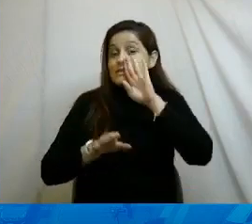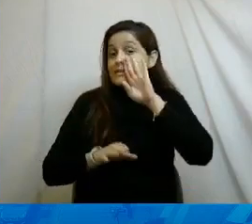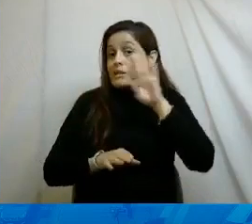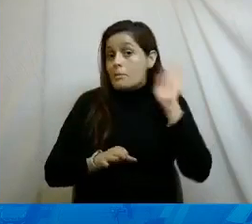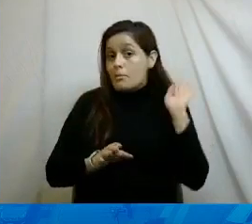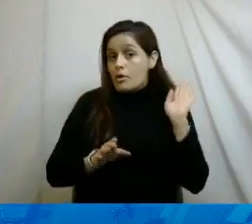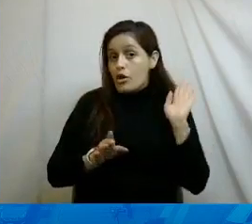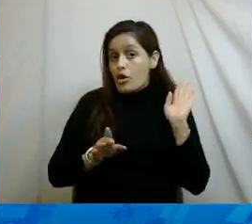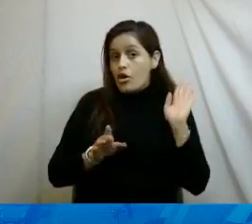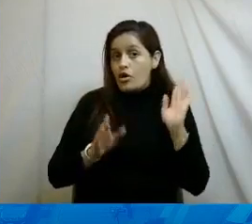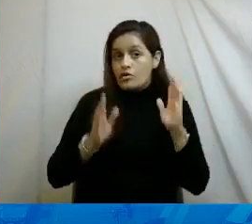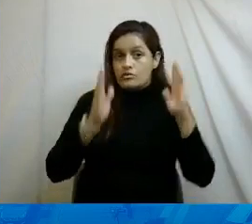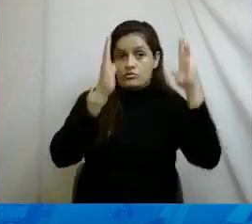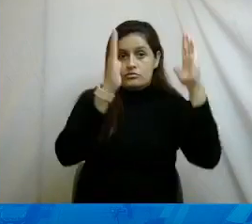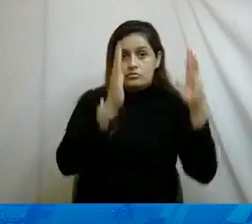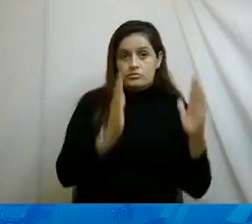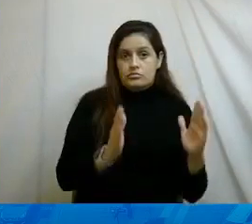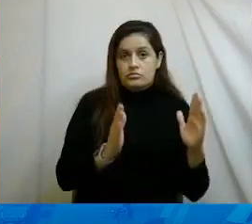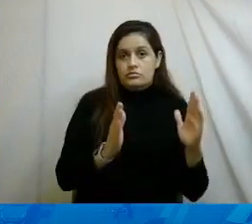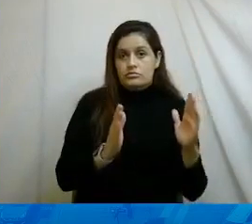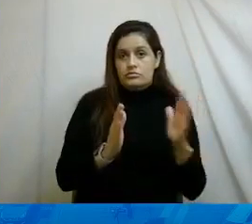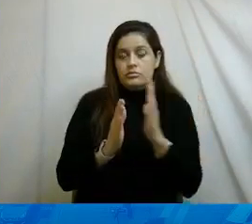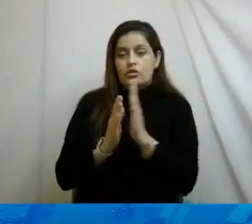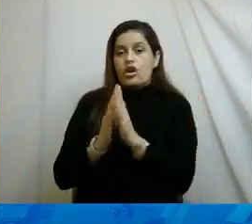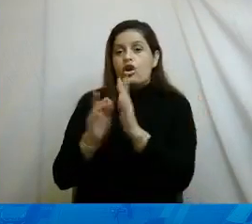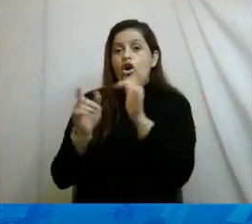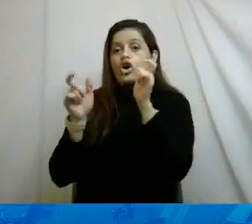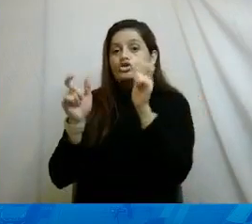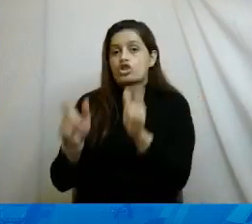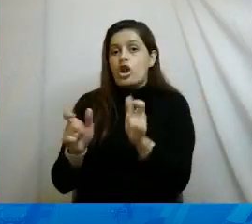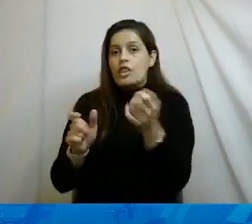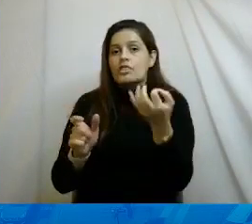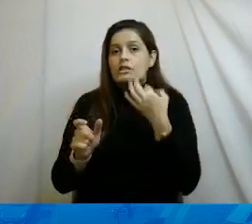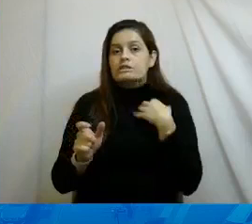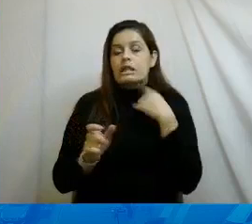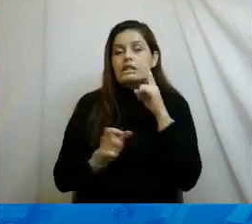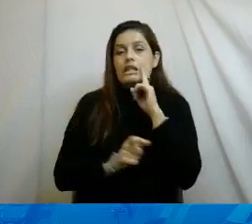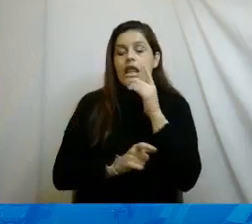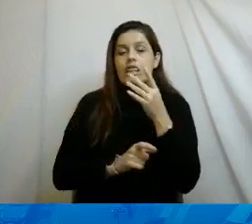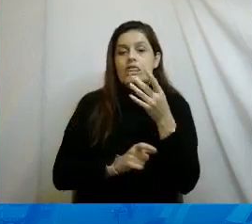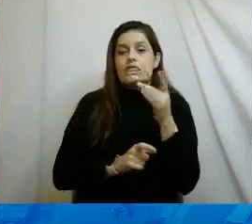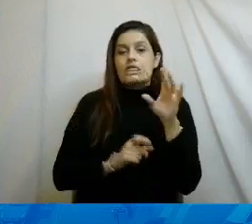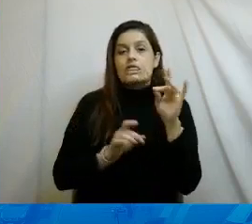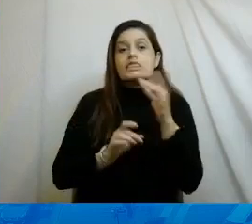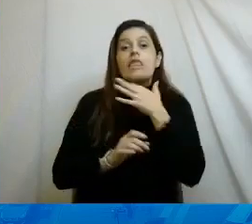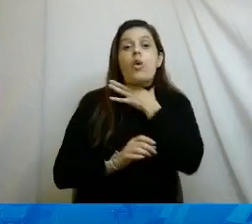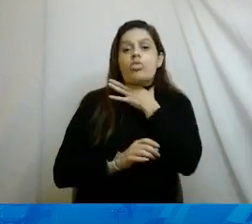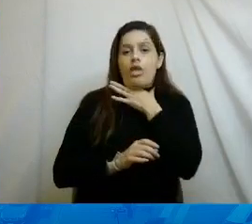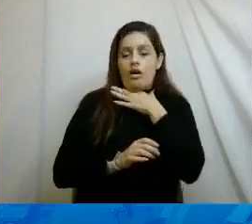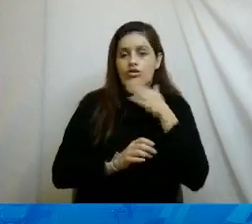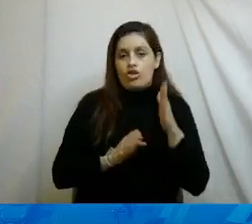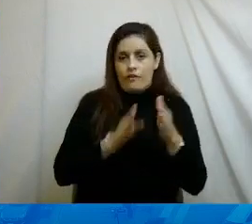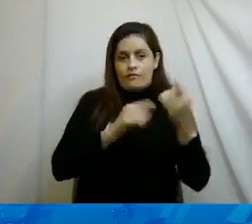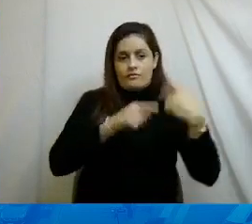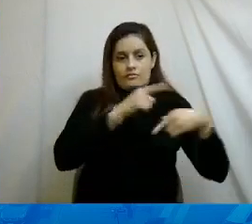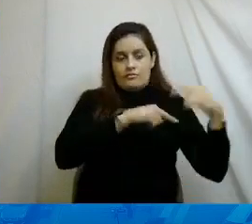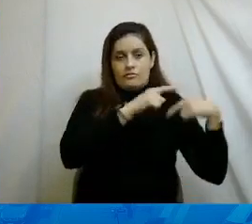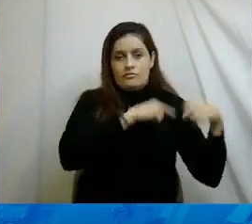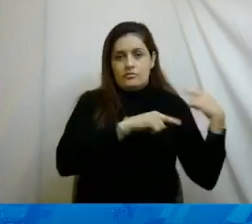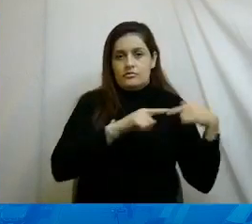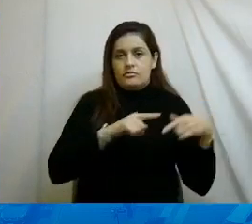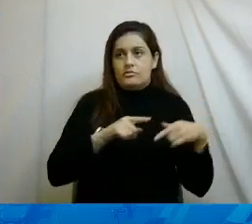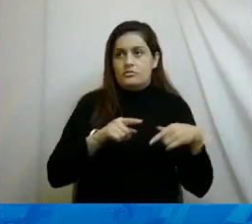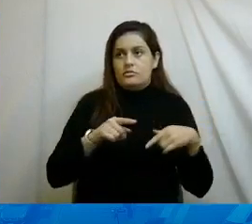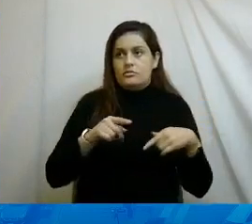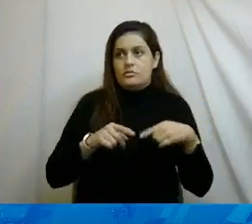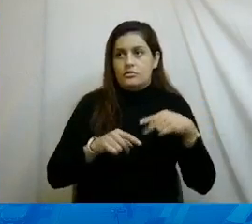uno. Y que nos dice control que existe una deuda flotante. Ahora, la fecha... julio, si se logró pagar